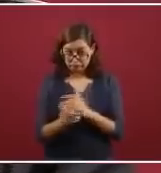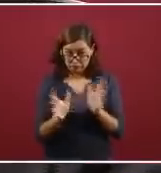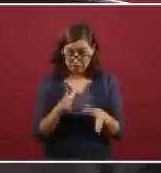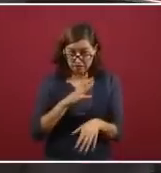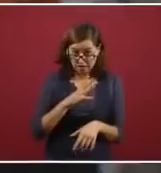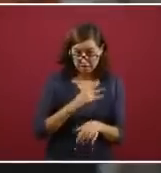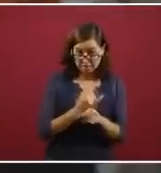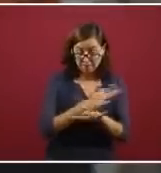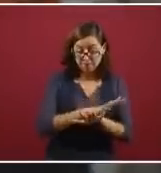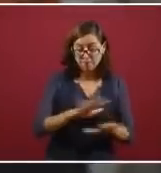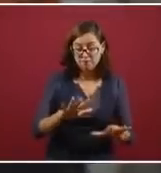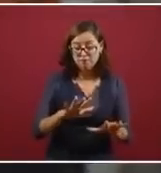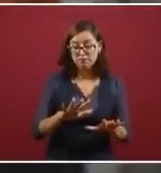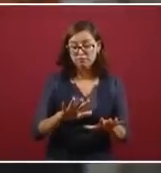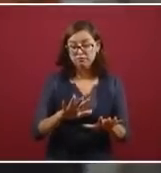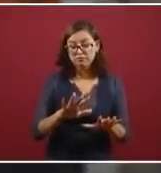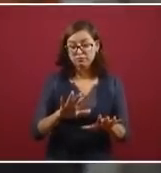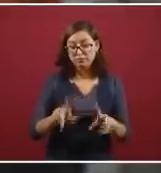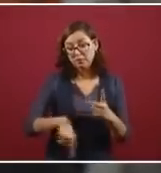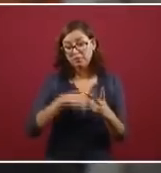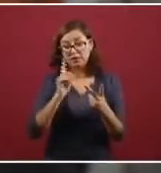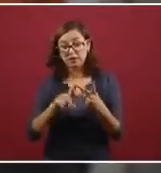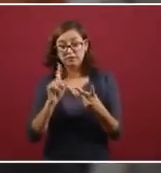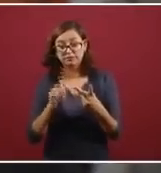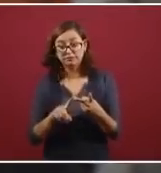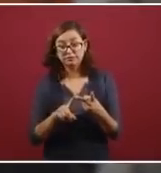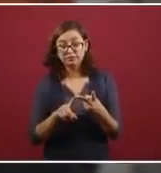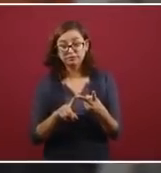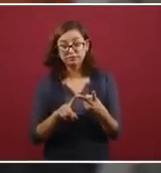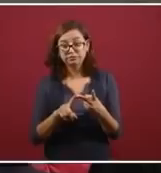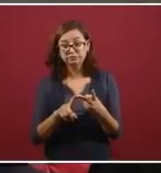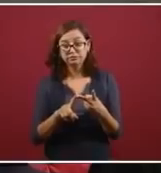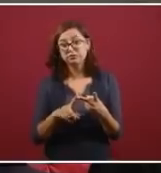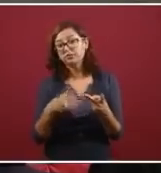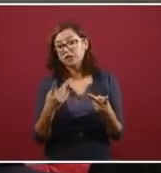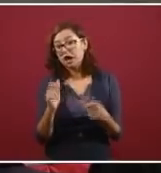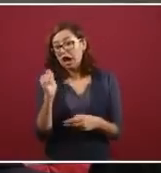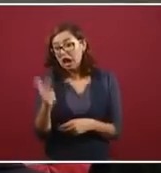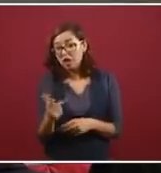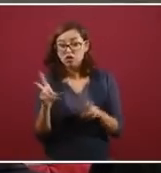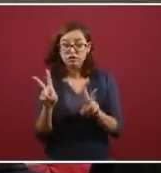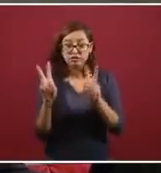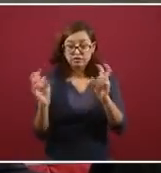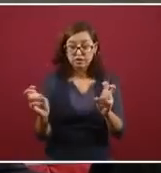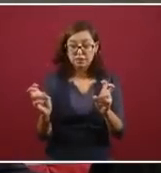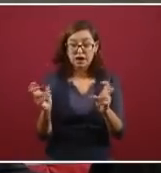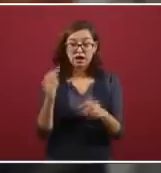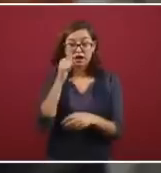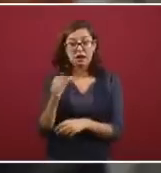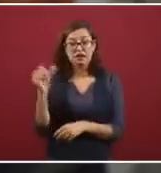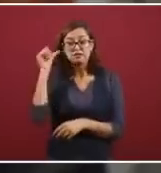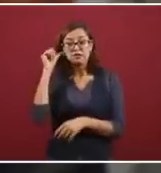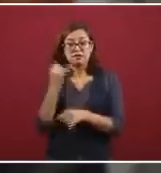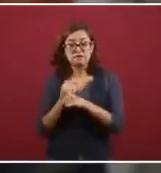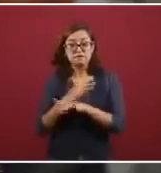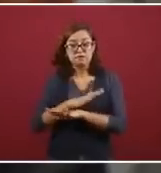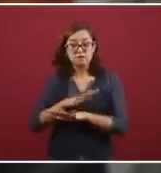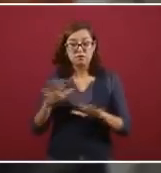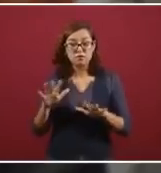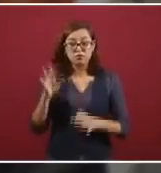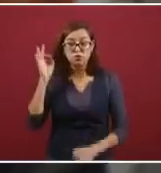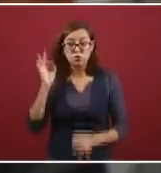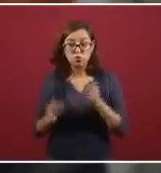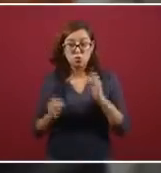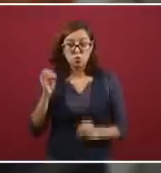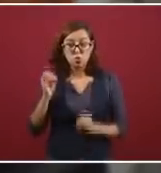exsecretaria. Y segundo, algún comentario sobre la información que se da a conocer ayer de que el juez